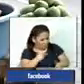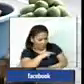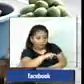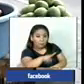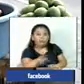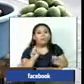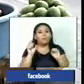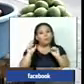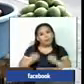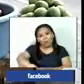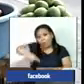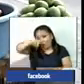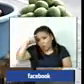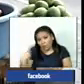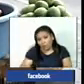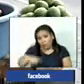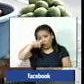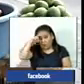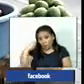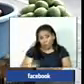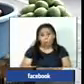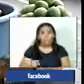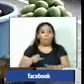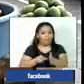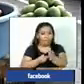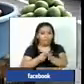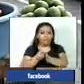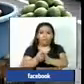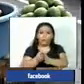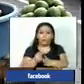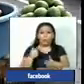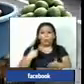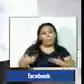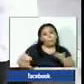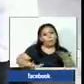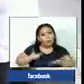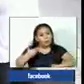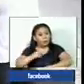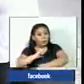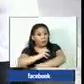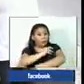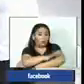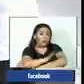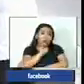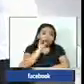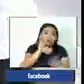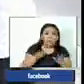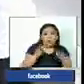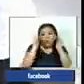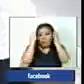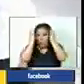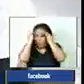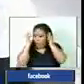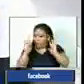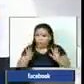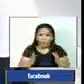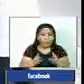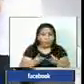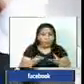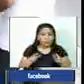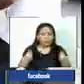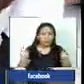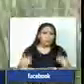ganarse la vida honradamente, vendiendo fruta, sosteniendo que la zozobra de la escasez los